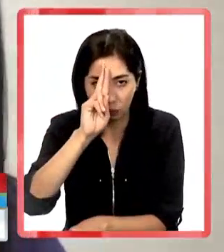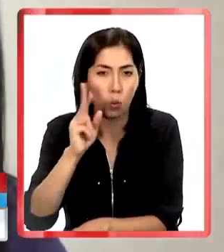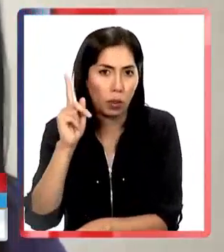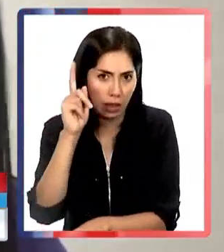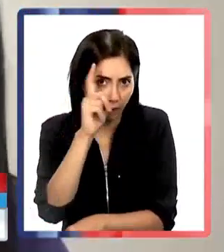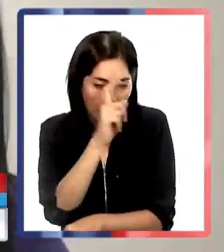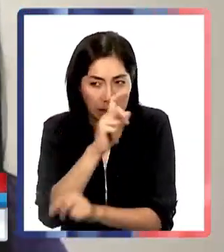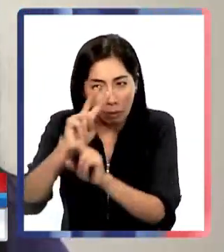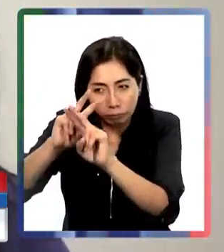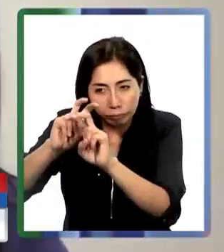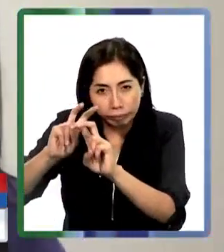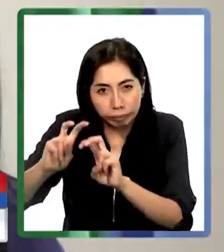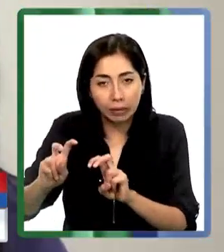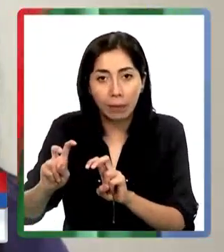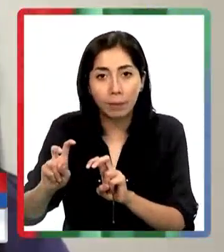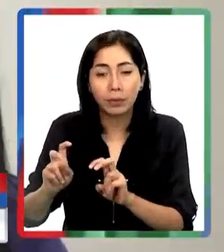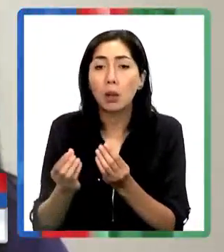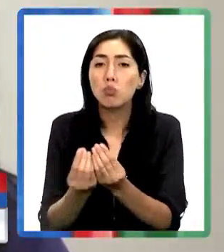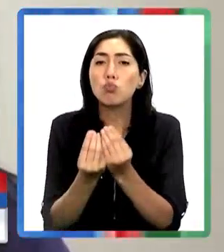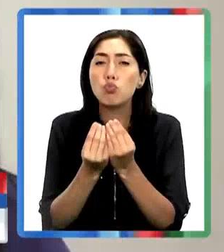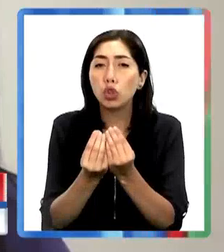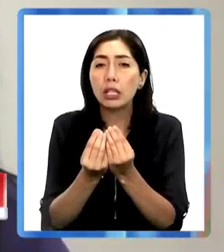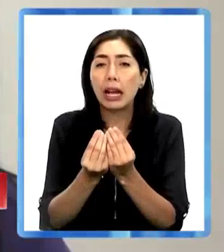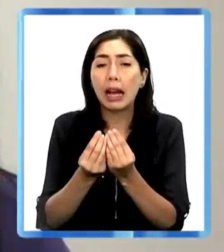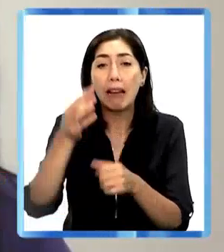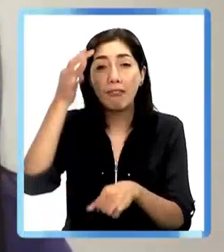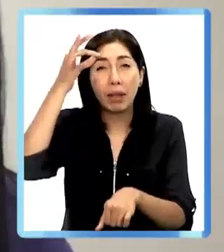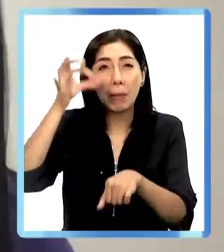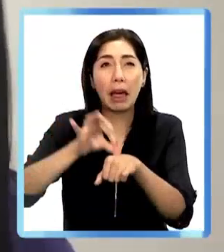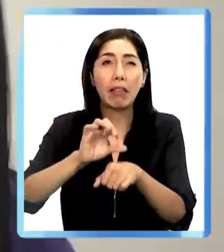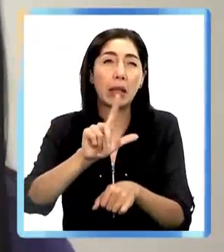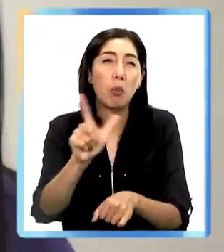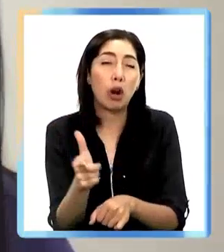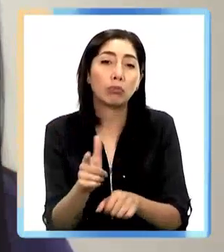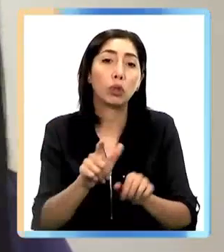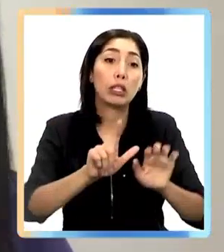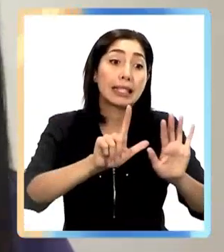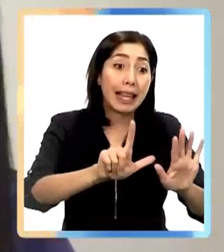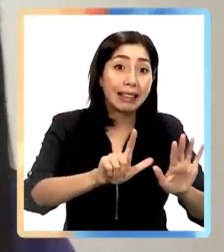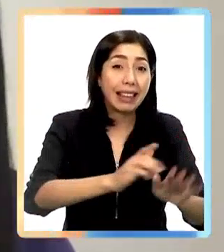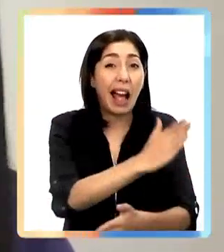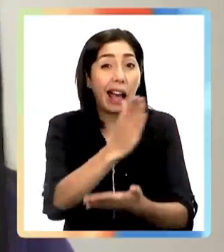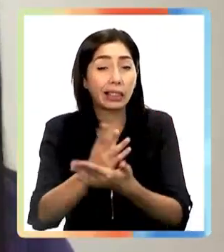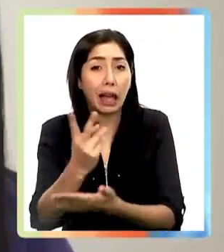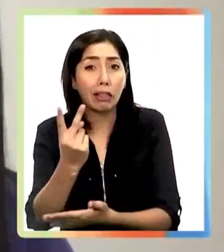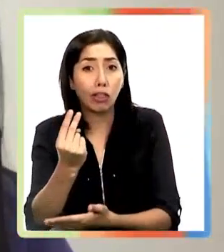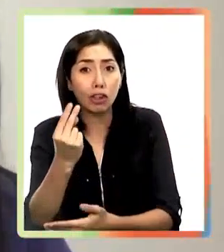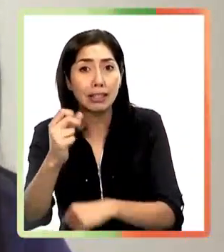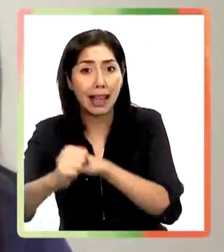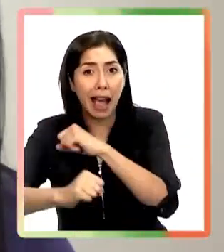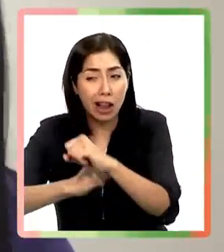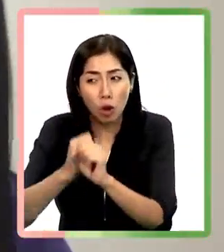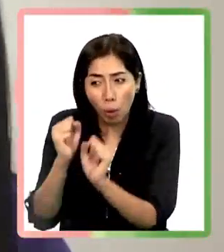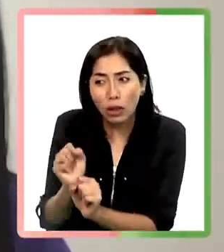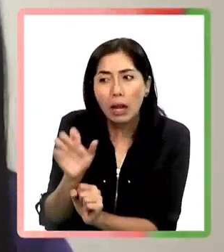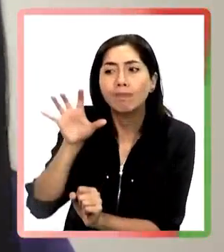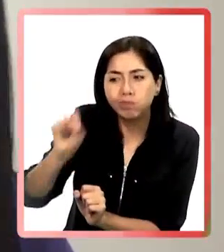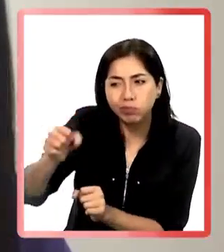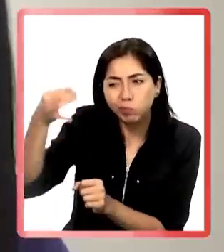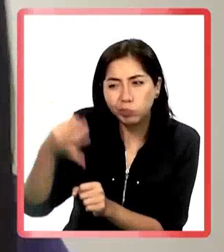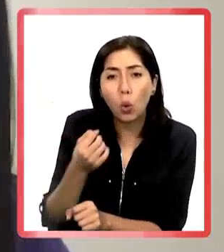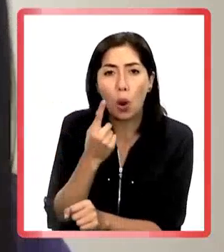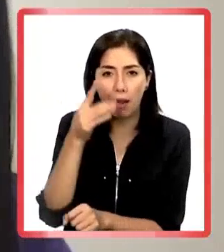el diagnóstico. Muchas de estas enfermedades demoran, mire, escúcheme Pablo, entre 7 y 12 años de tener un buen